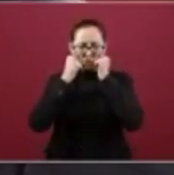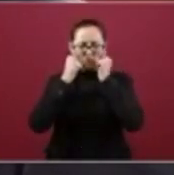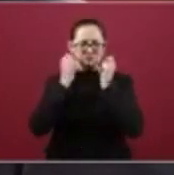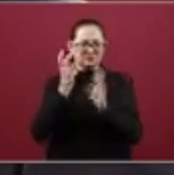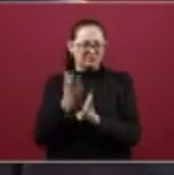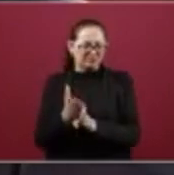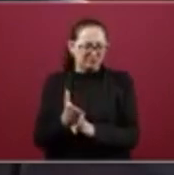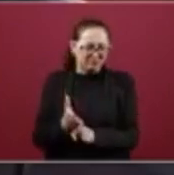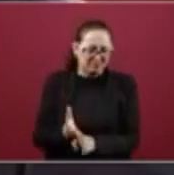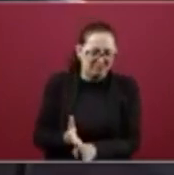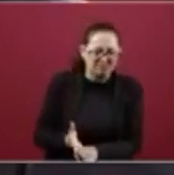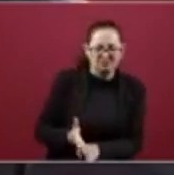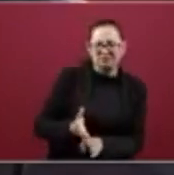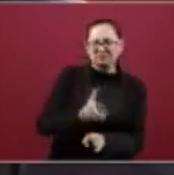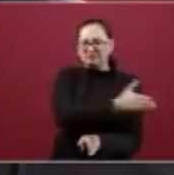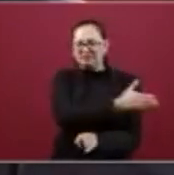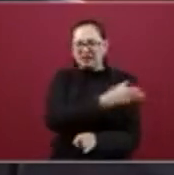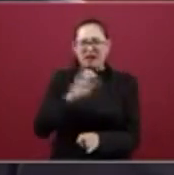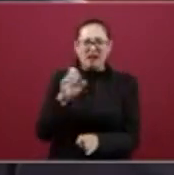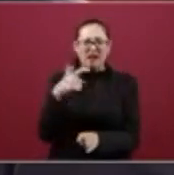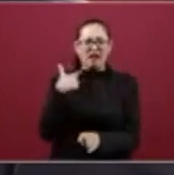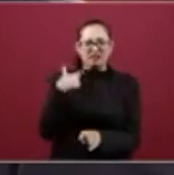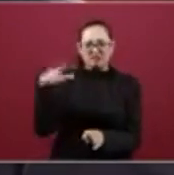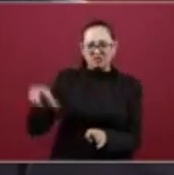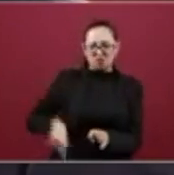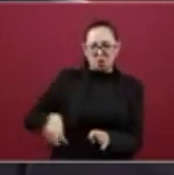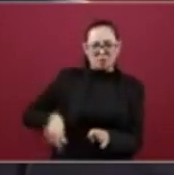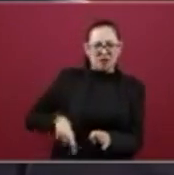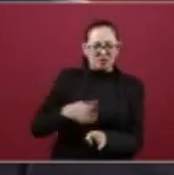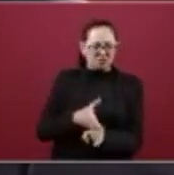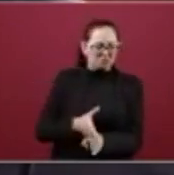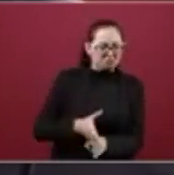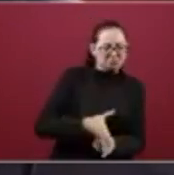todo lo que hicieron para arruinar